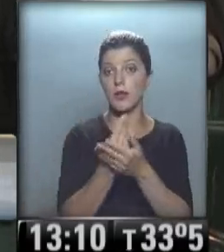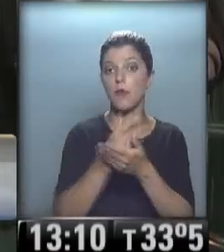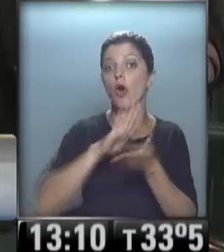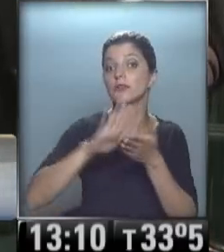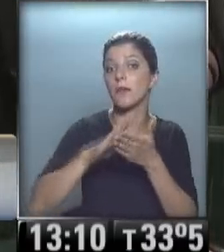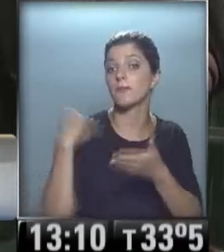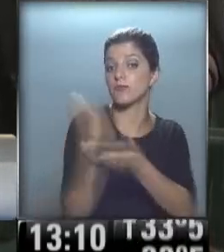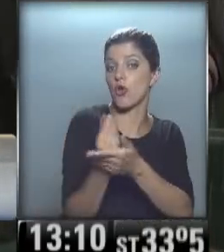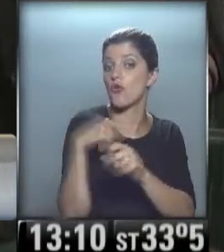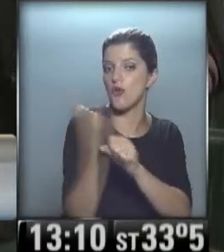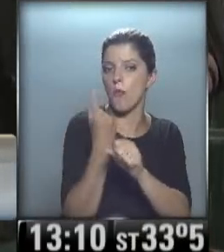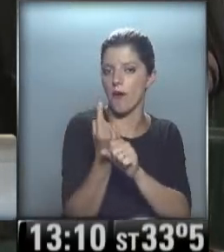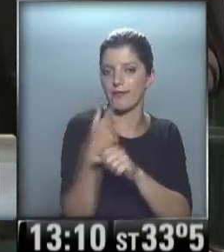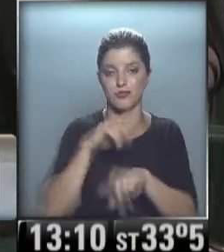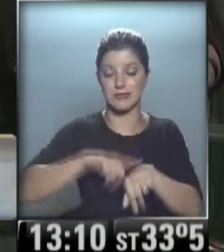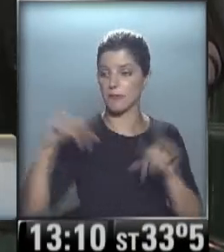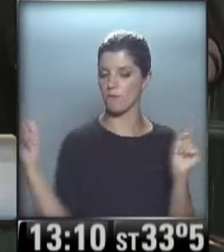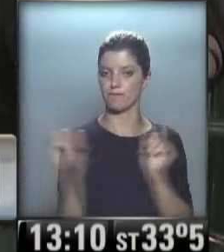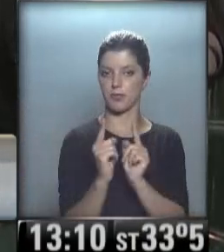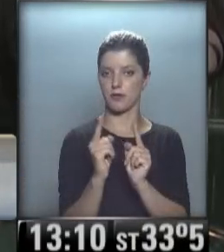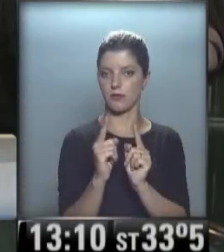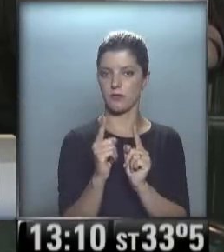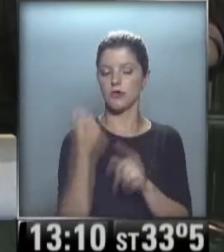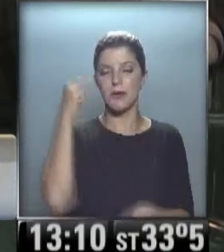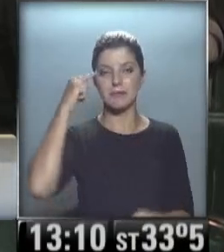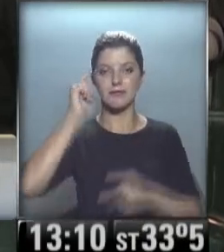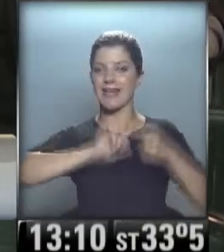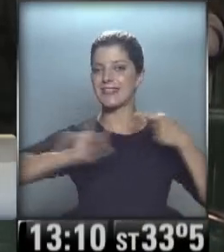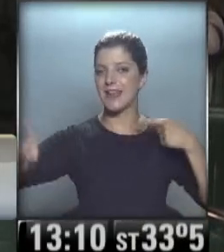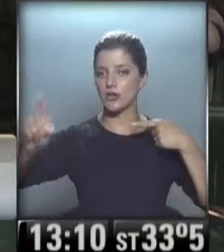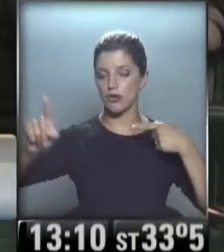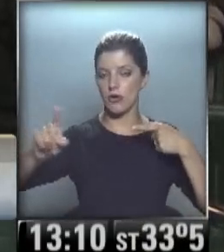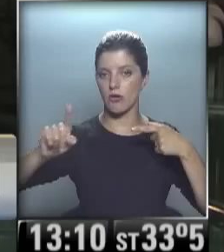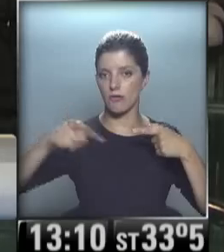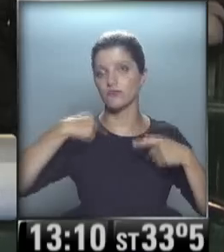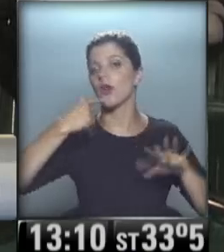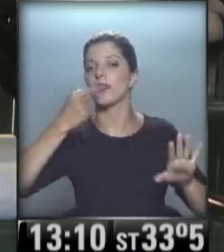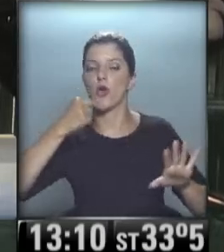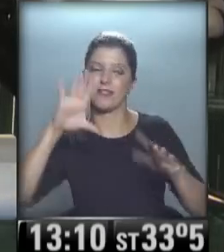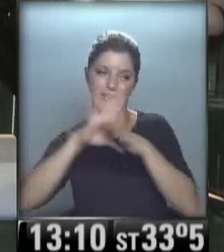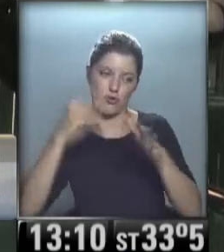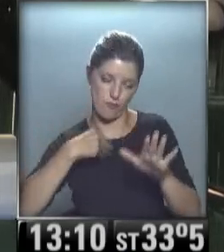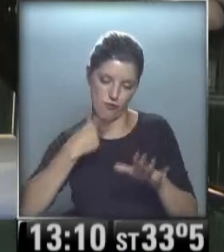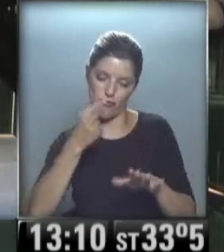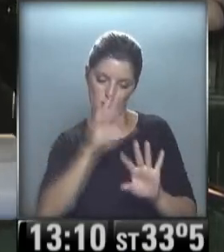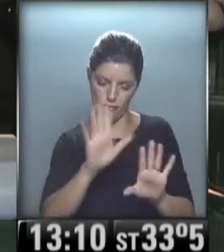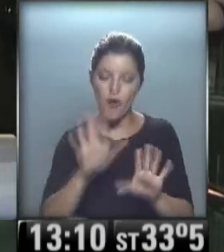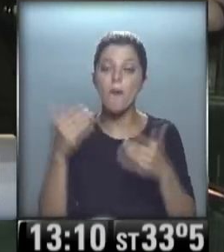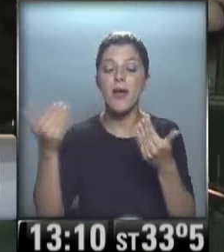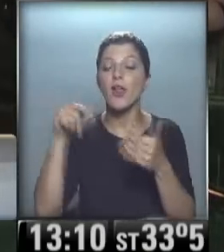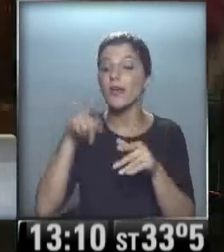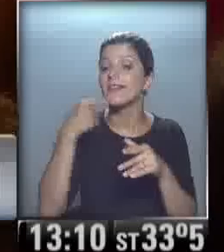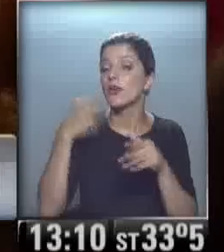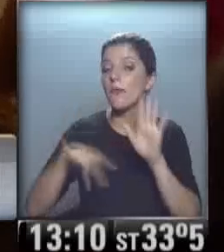tanto los tiempos eran cortos ella proponía directamente hacerlo Casi casi no lo dijo como yo lo voy a decir tan brutalmente pero casi casi por